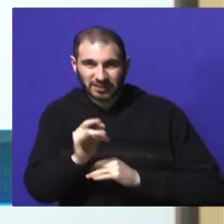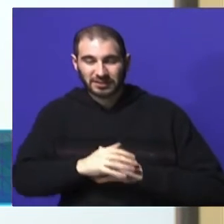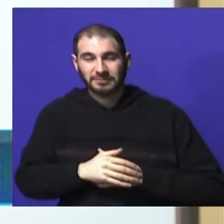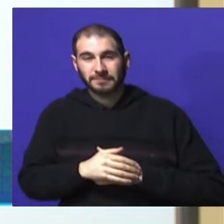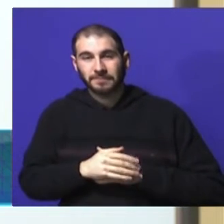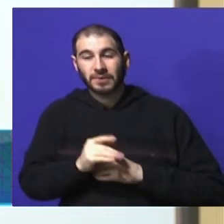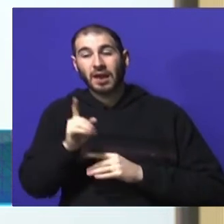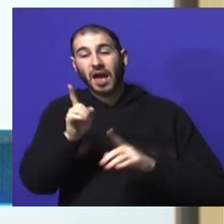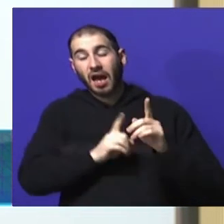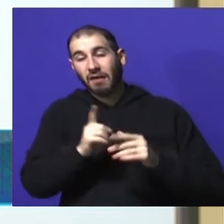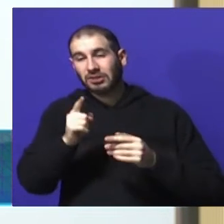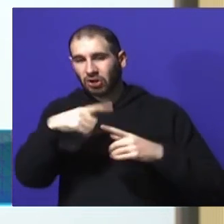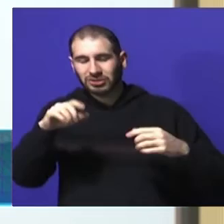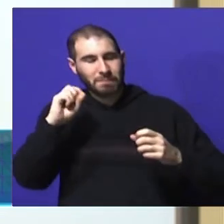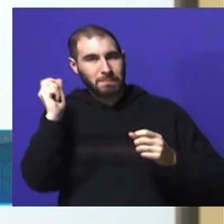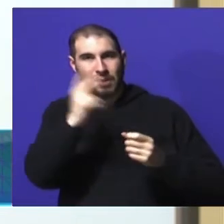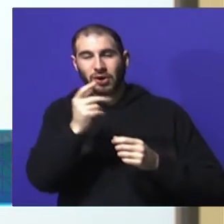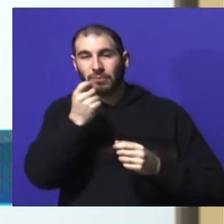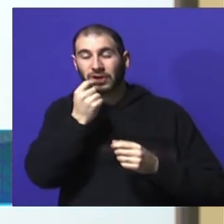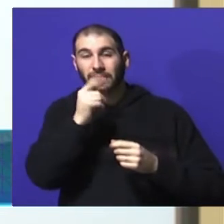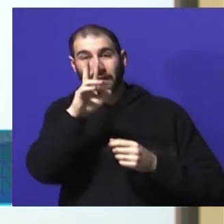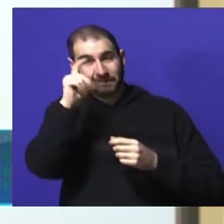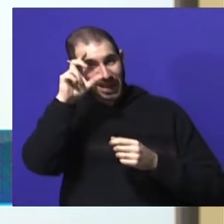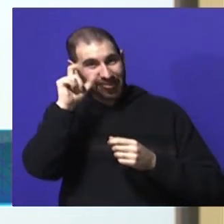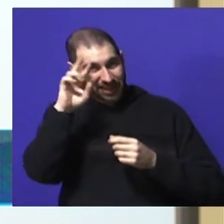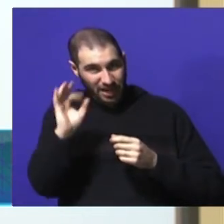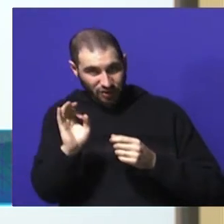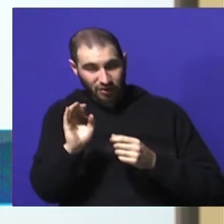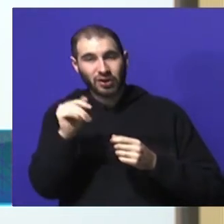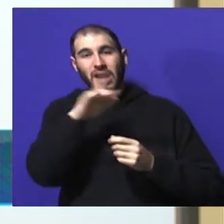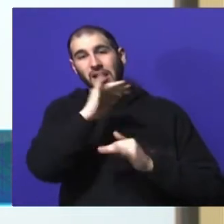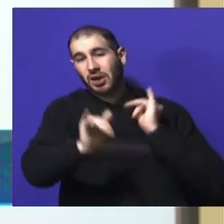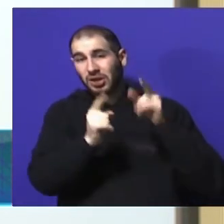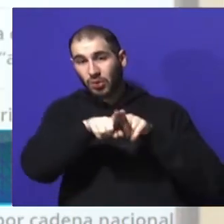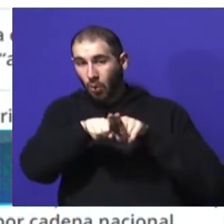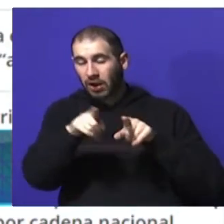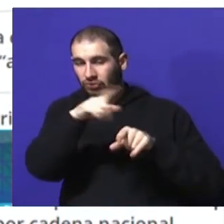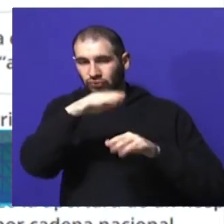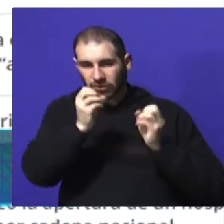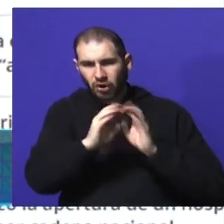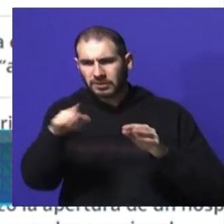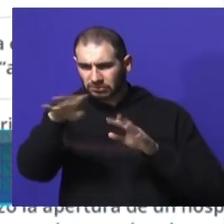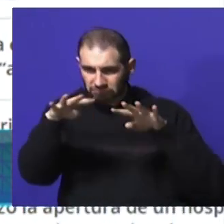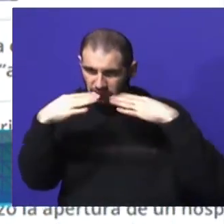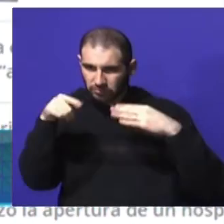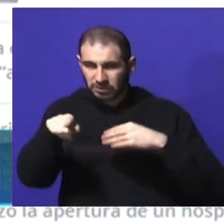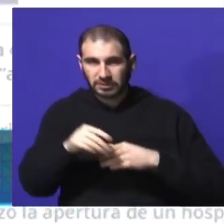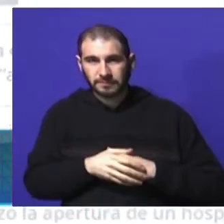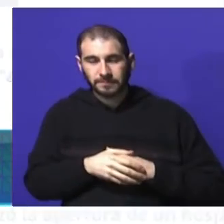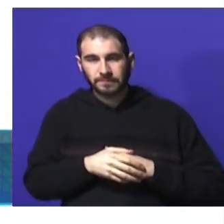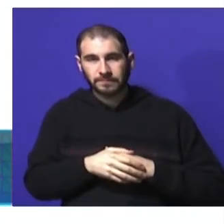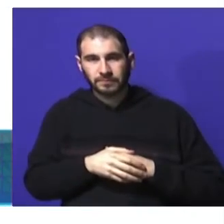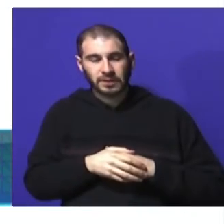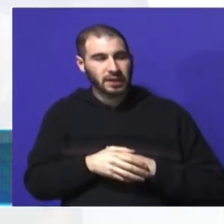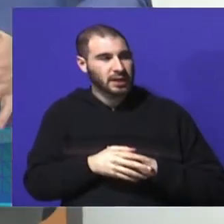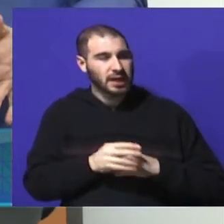ahí tiene que pasar un desastre ambiental como el de Veladero para que empiecen a ser escuchados. Claro. Sí.